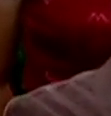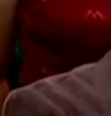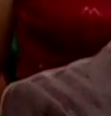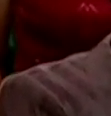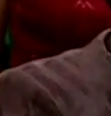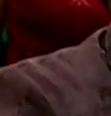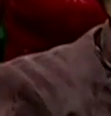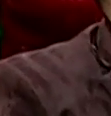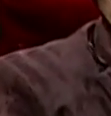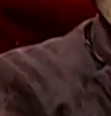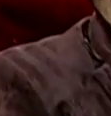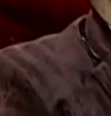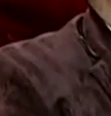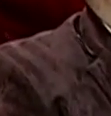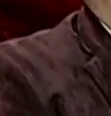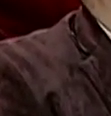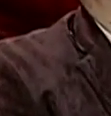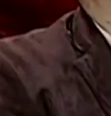coronada